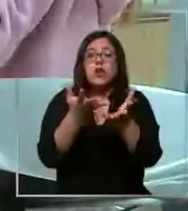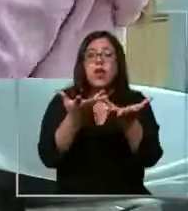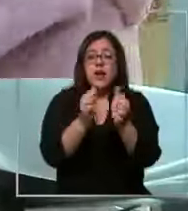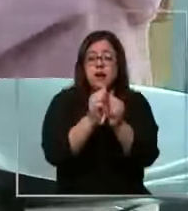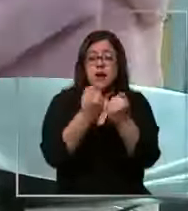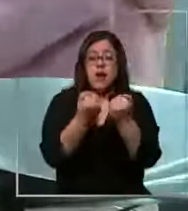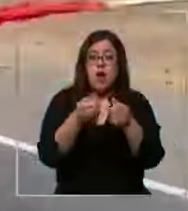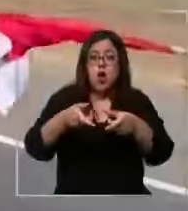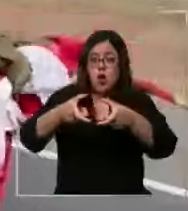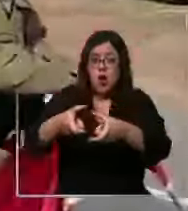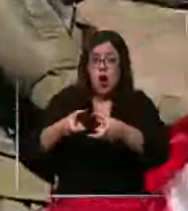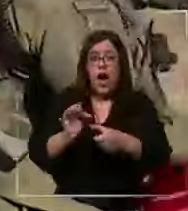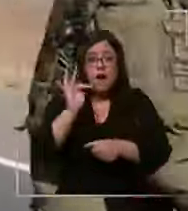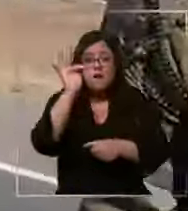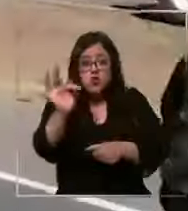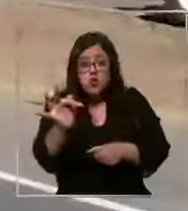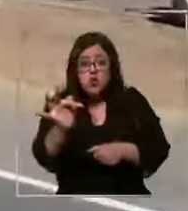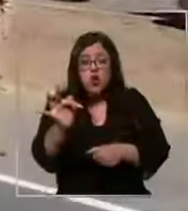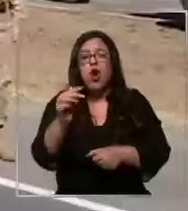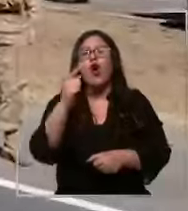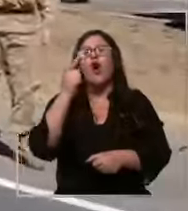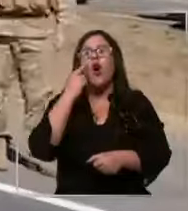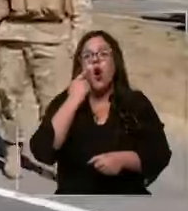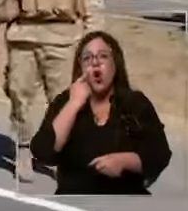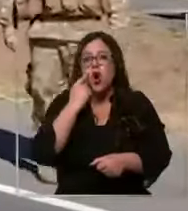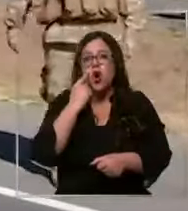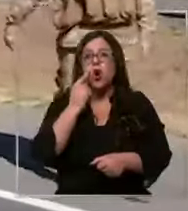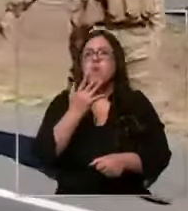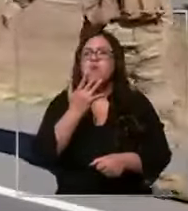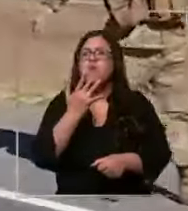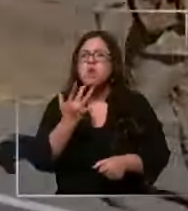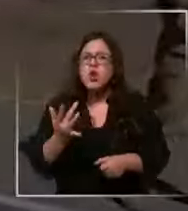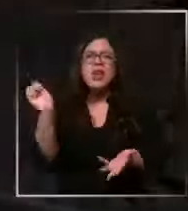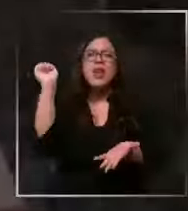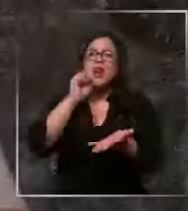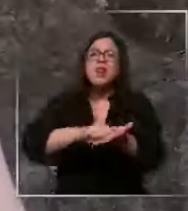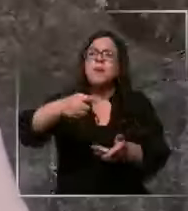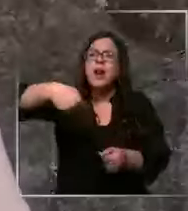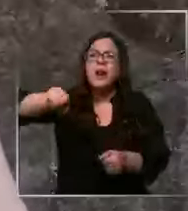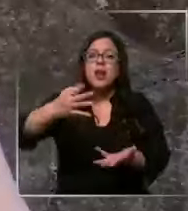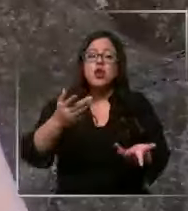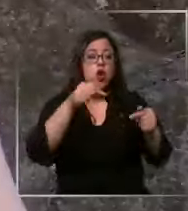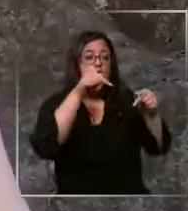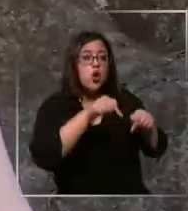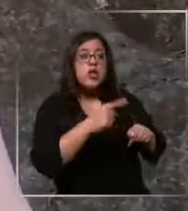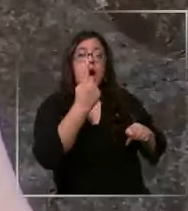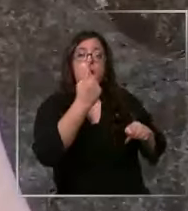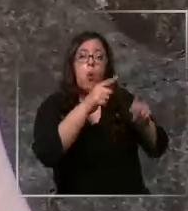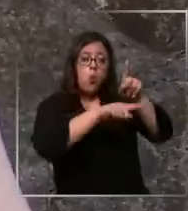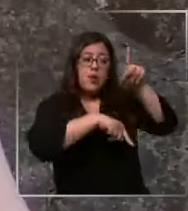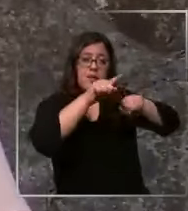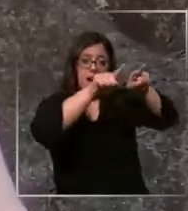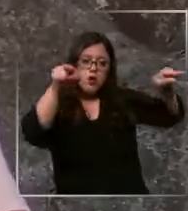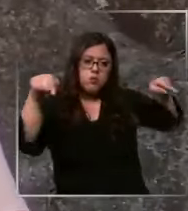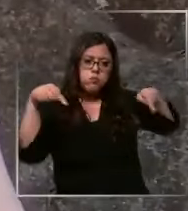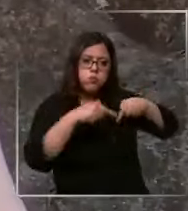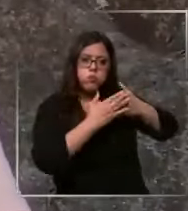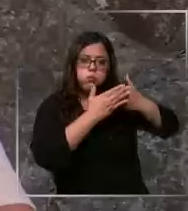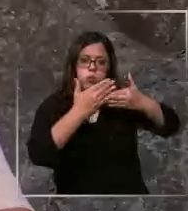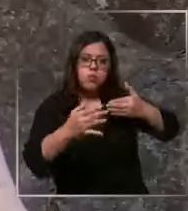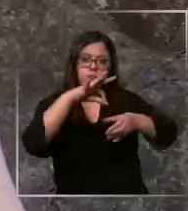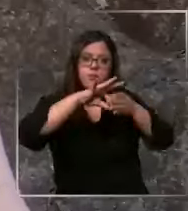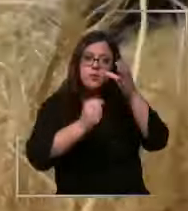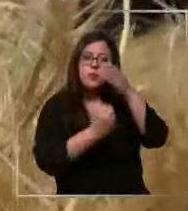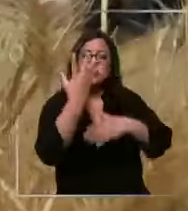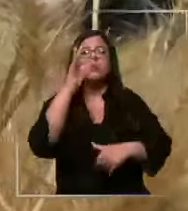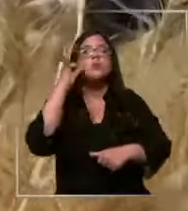marraqueta o la yuya en el futuro, primero debe entender por qué se manifiestan. Hoy en día, una hectárea de trigo tiene un costo de 1.400.000,